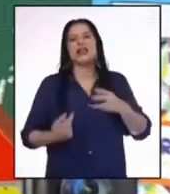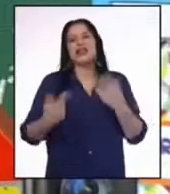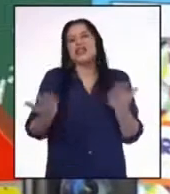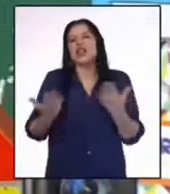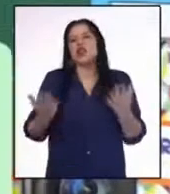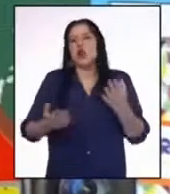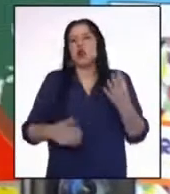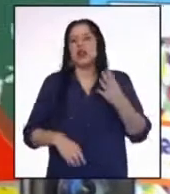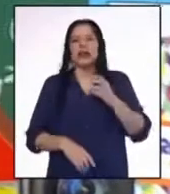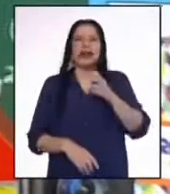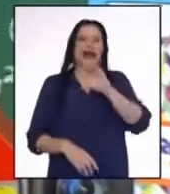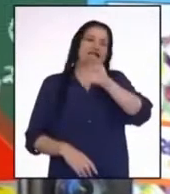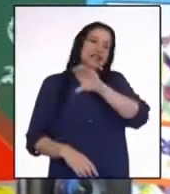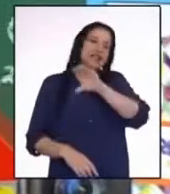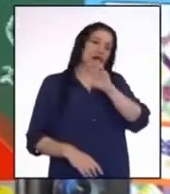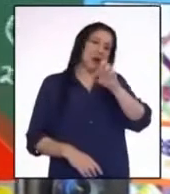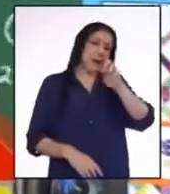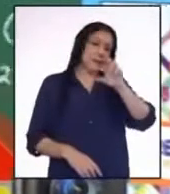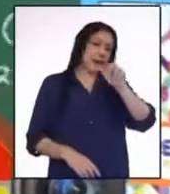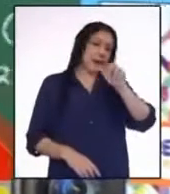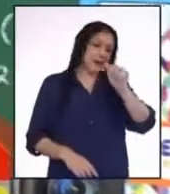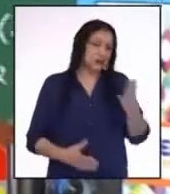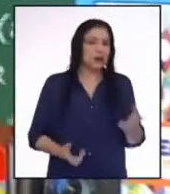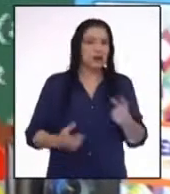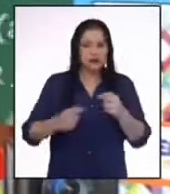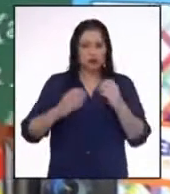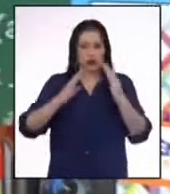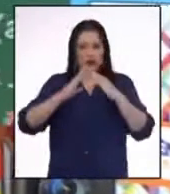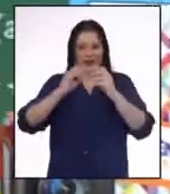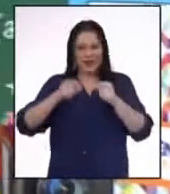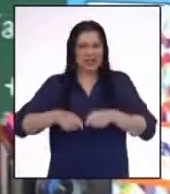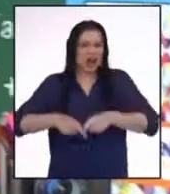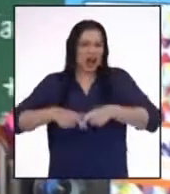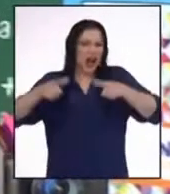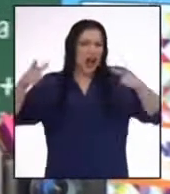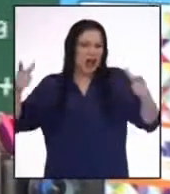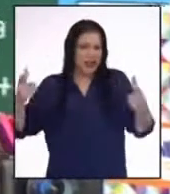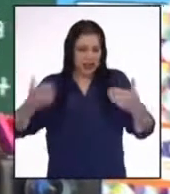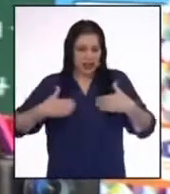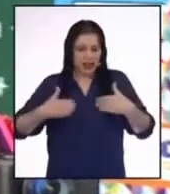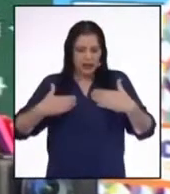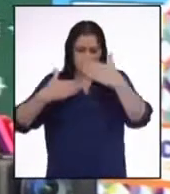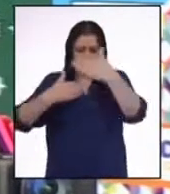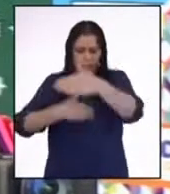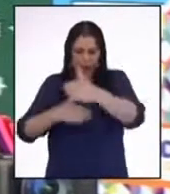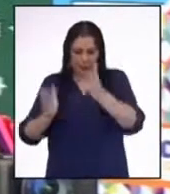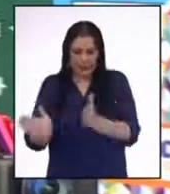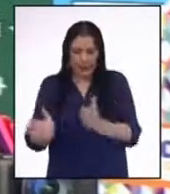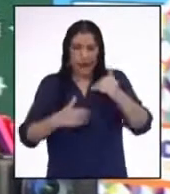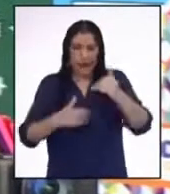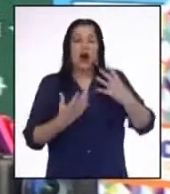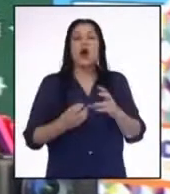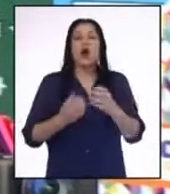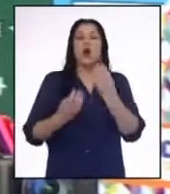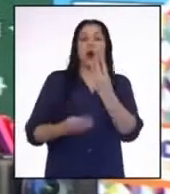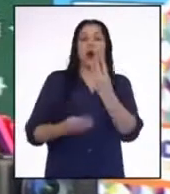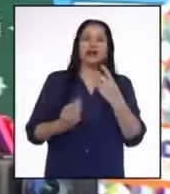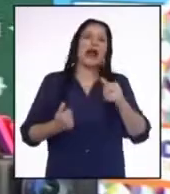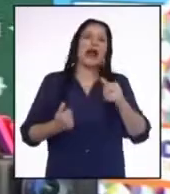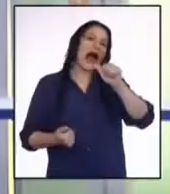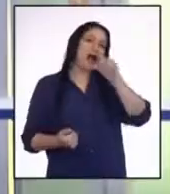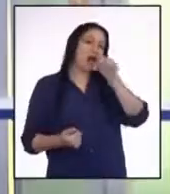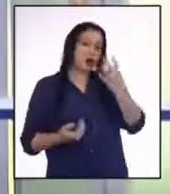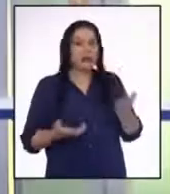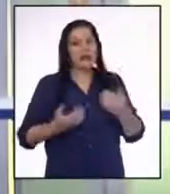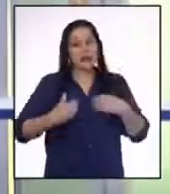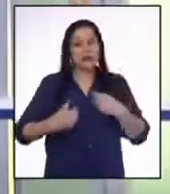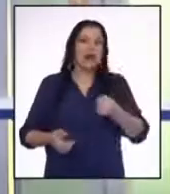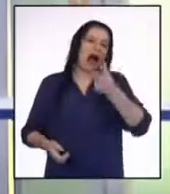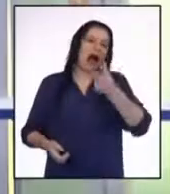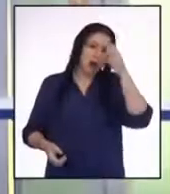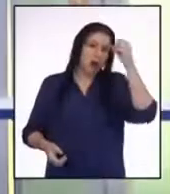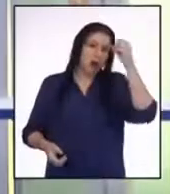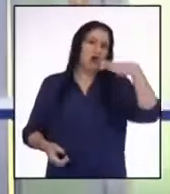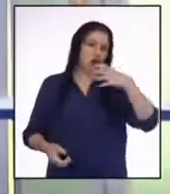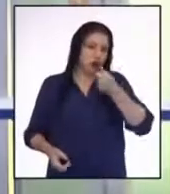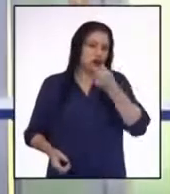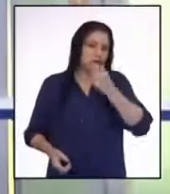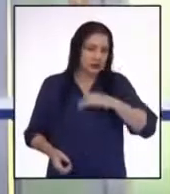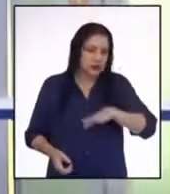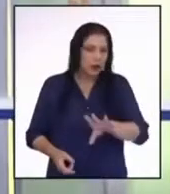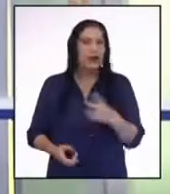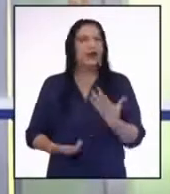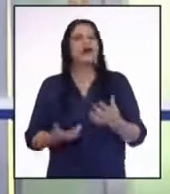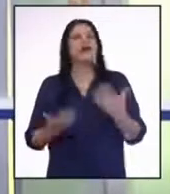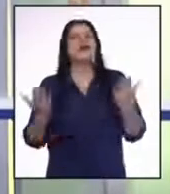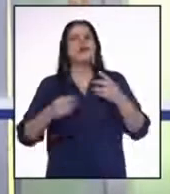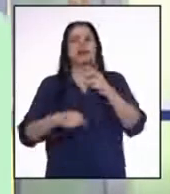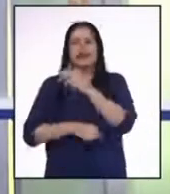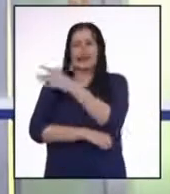Pasco. Ella nos comenta que su vivienda es grande y que tiene 4 ambientes. Es de adobe y posee los servicios básicos. Desde Iquitos nos escribe